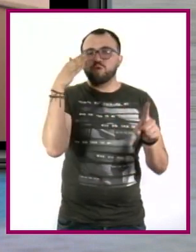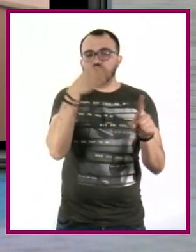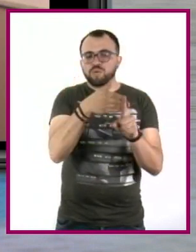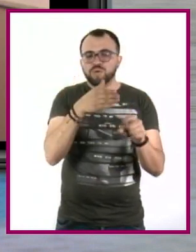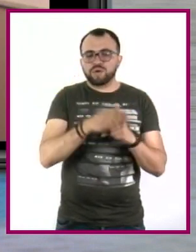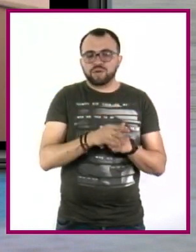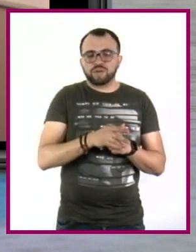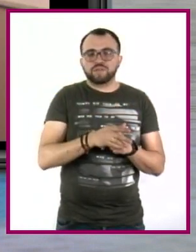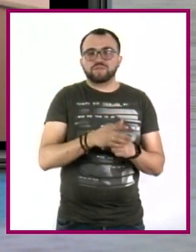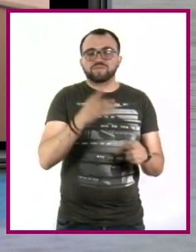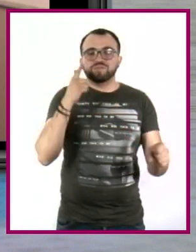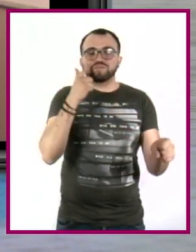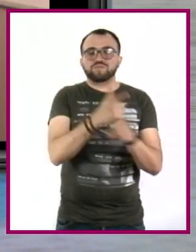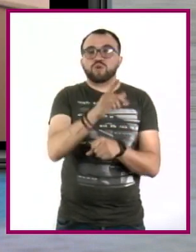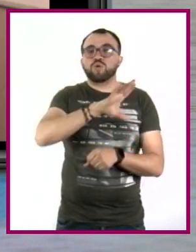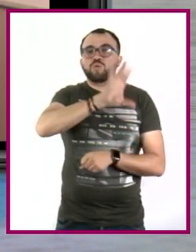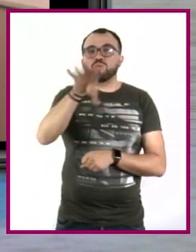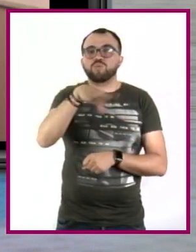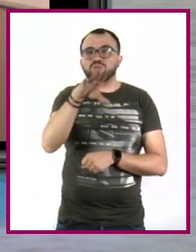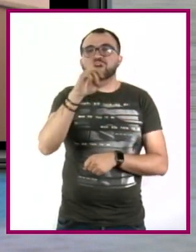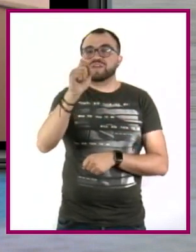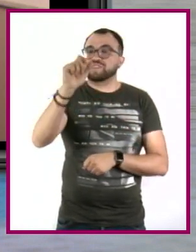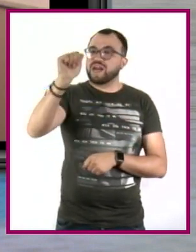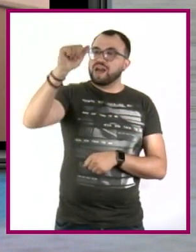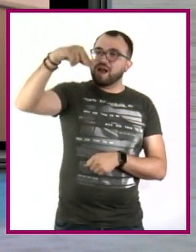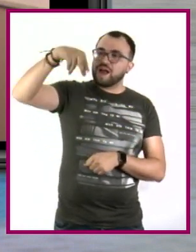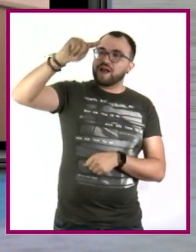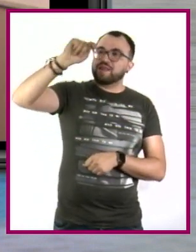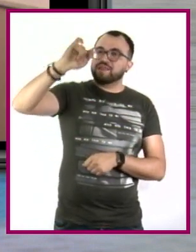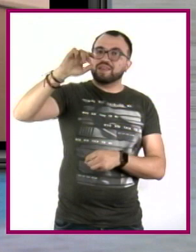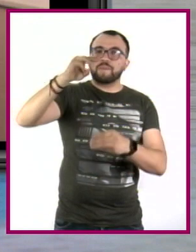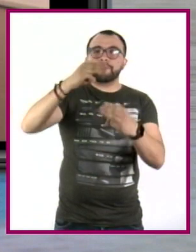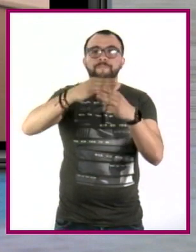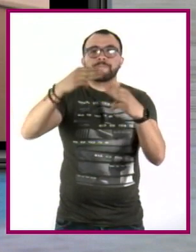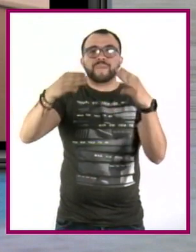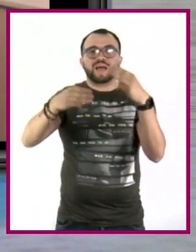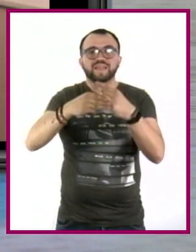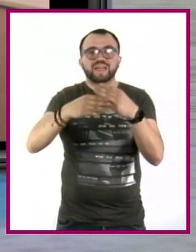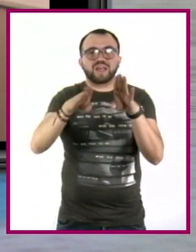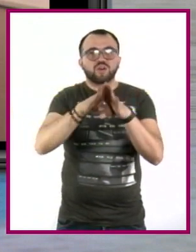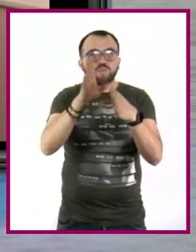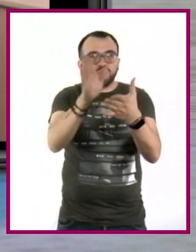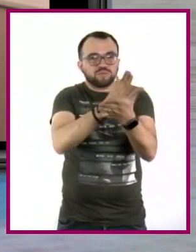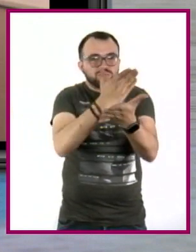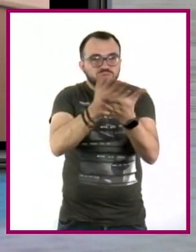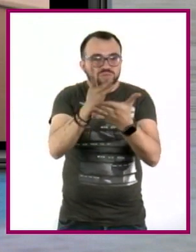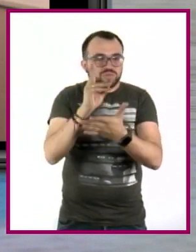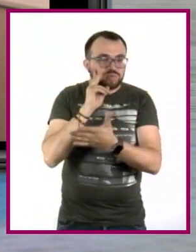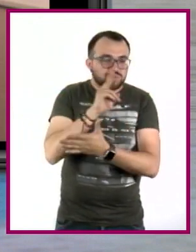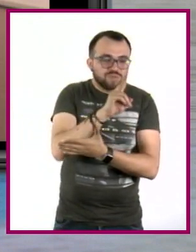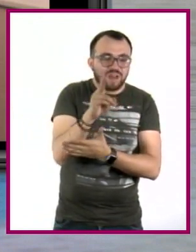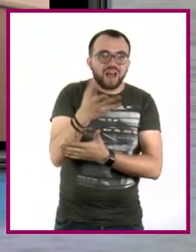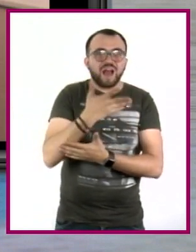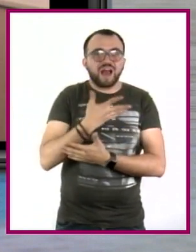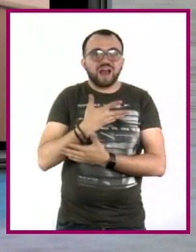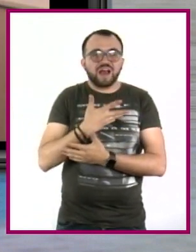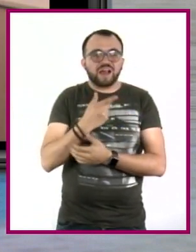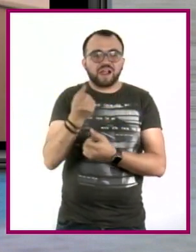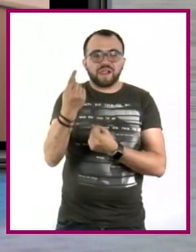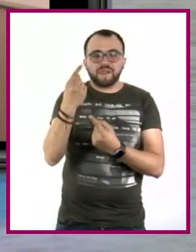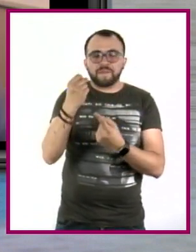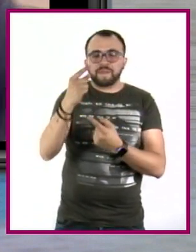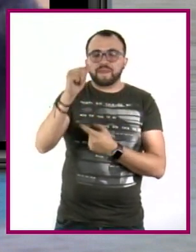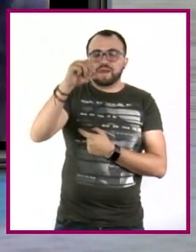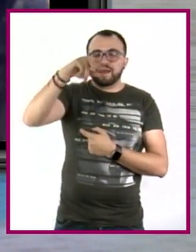es detectar, buscar antimateria, tratar de discernir o encontrar la posibilidad de que exista antimateria